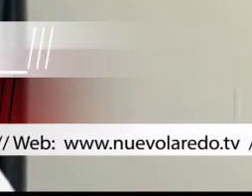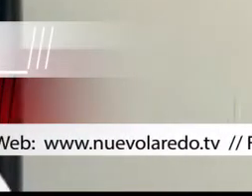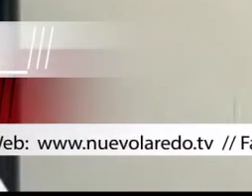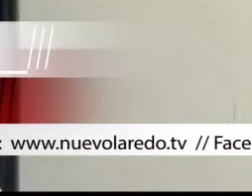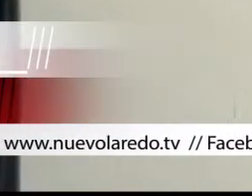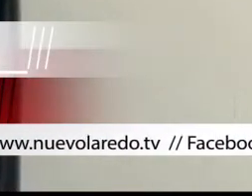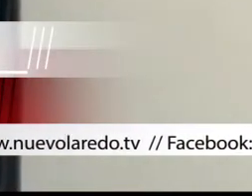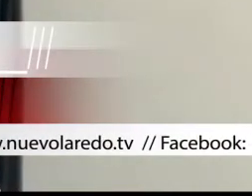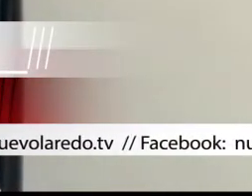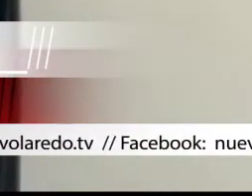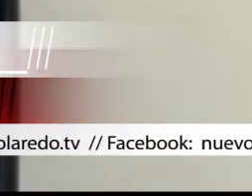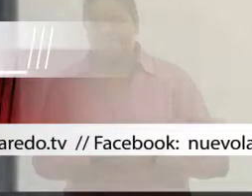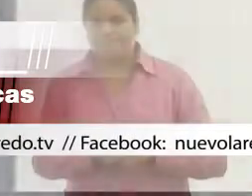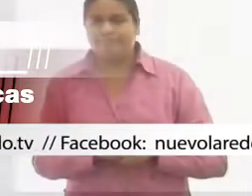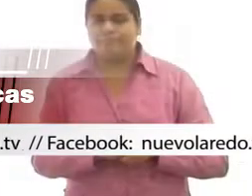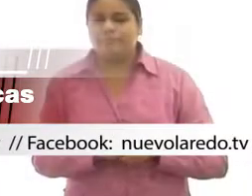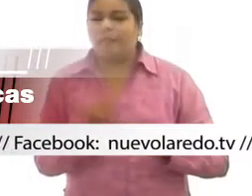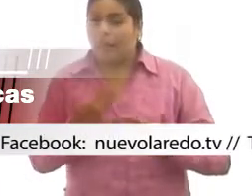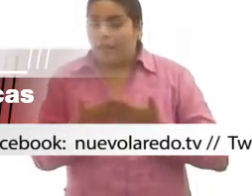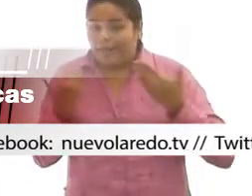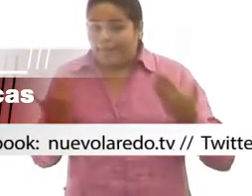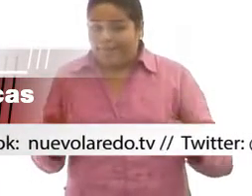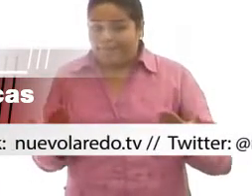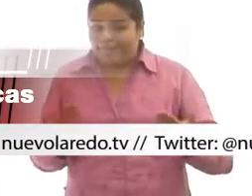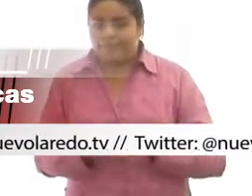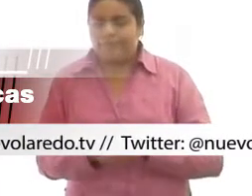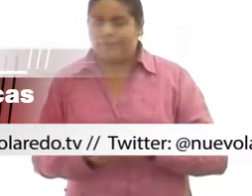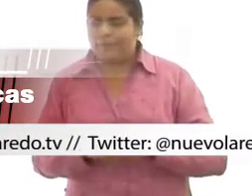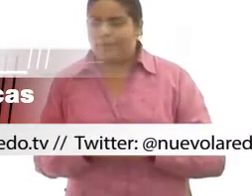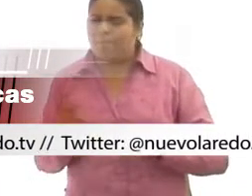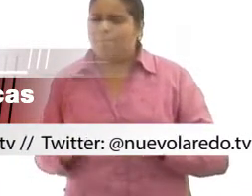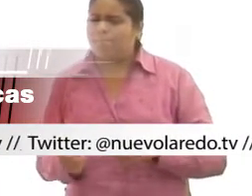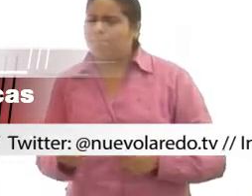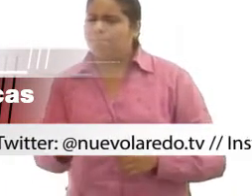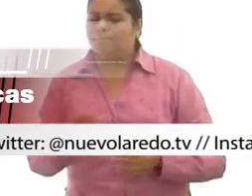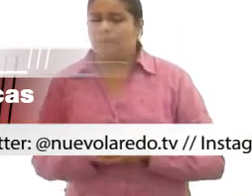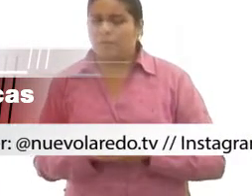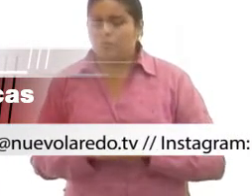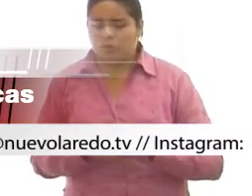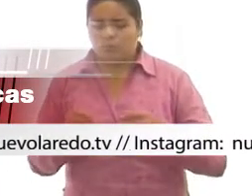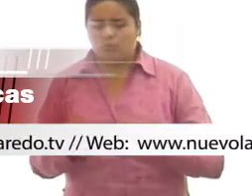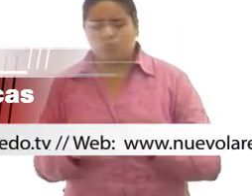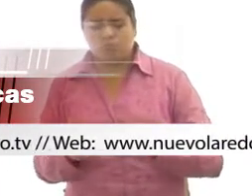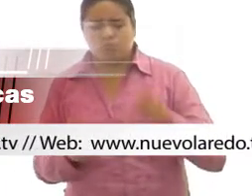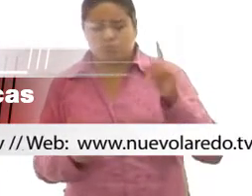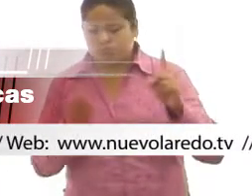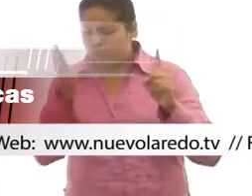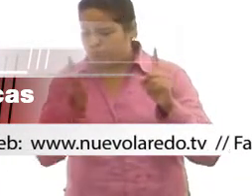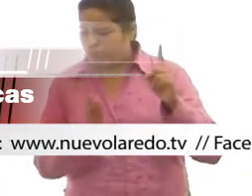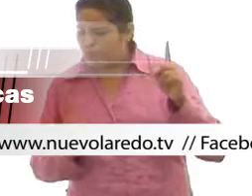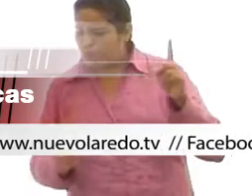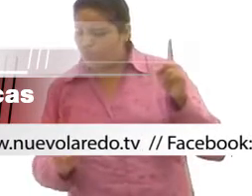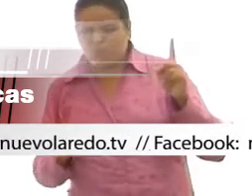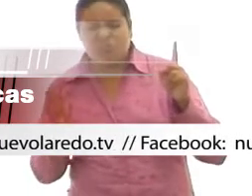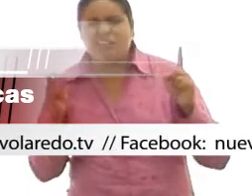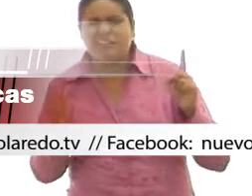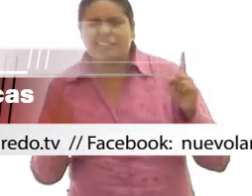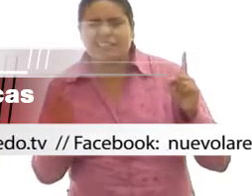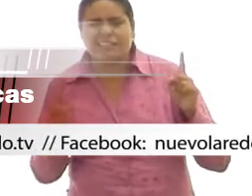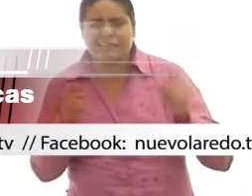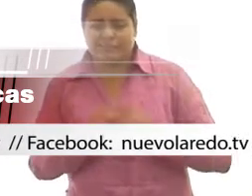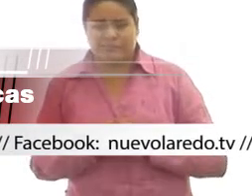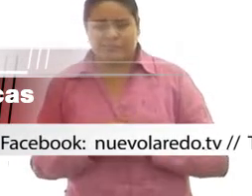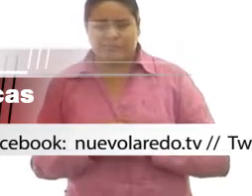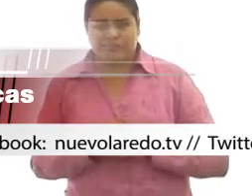con una educación a distancia, pero con el compromiso, maestros, estructura educativa y padres